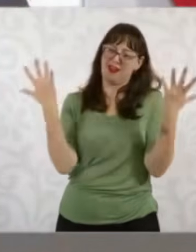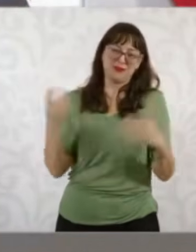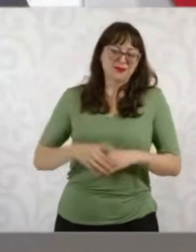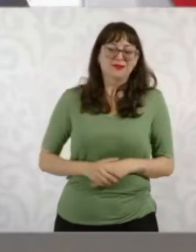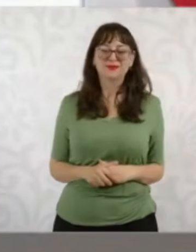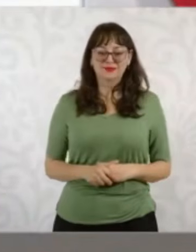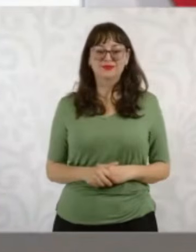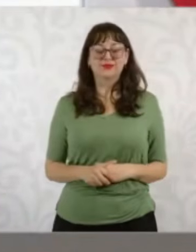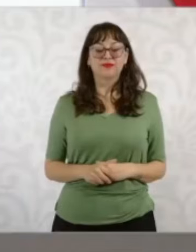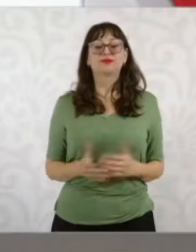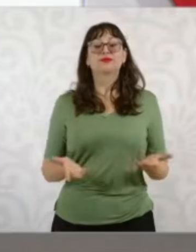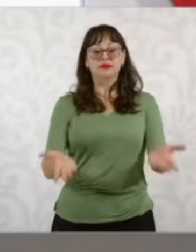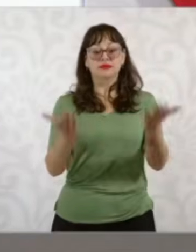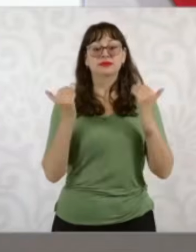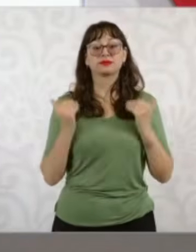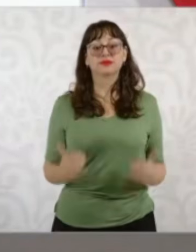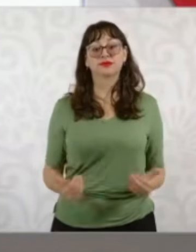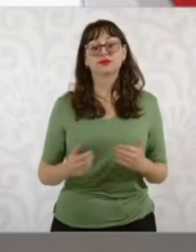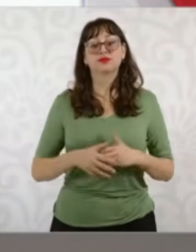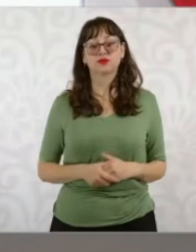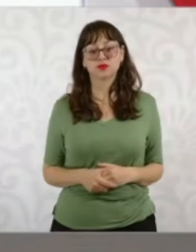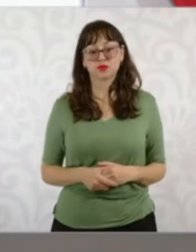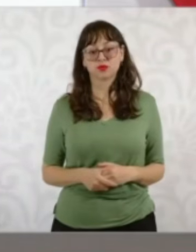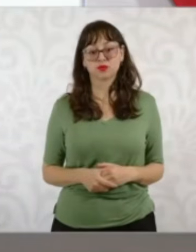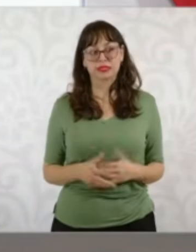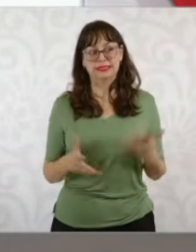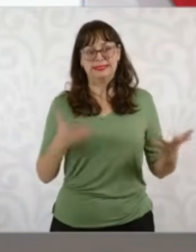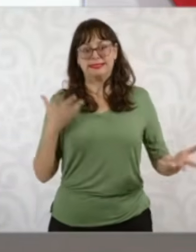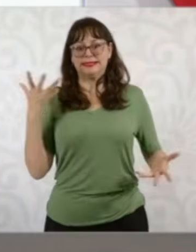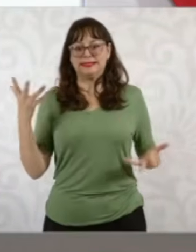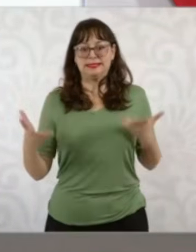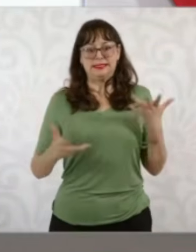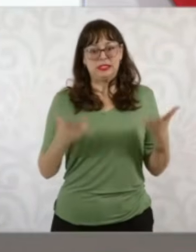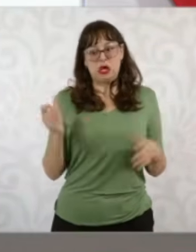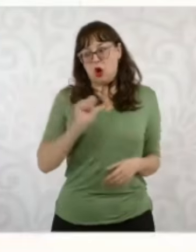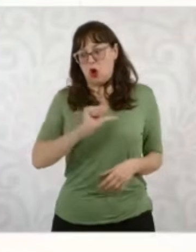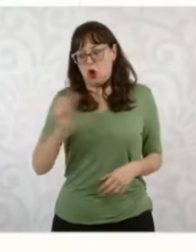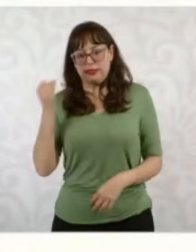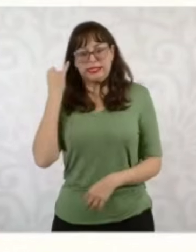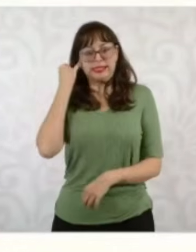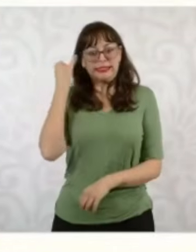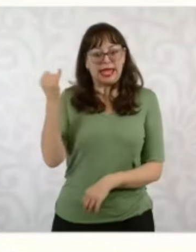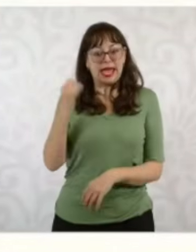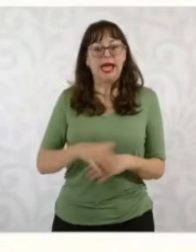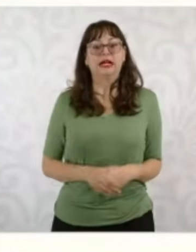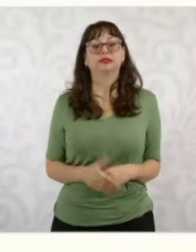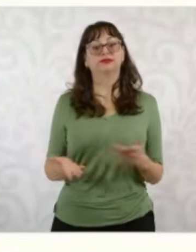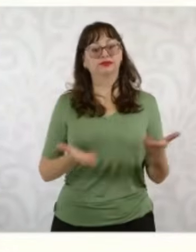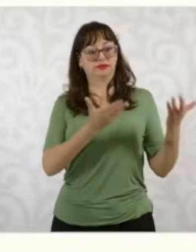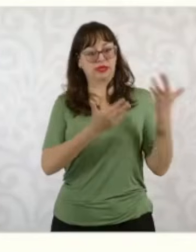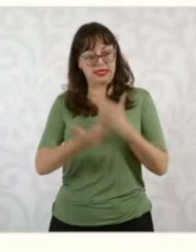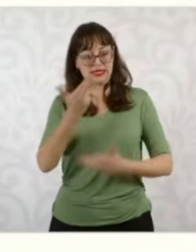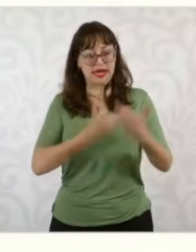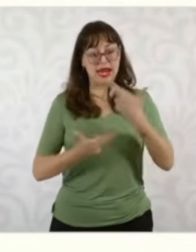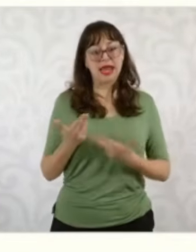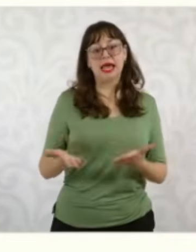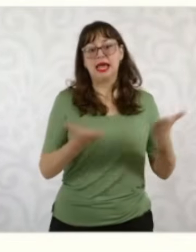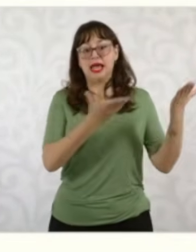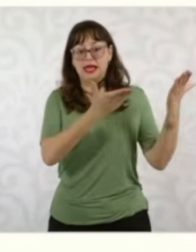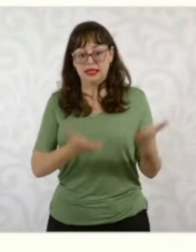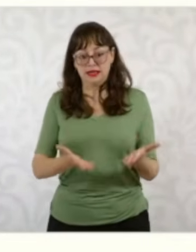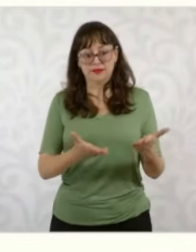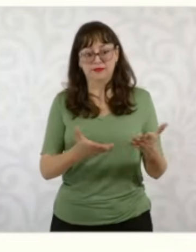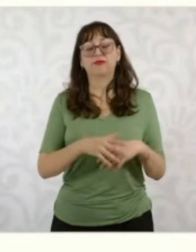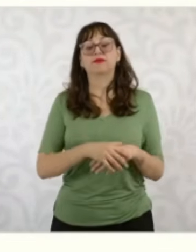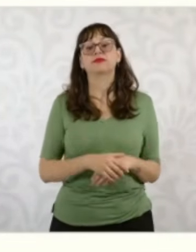Adelante. Y surge entonces una nueva. Ya llega la presidenta, 2 de la mañana, a pesar